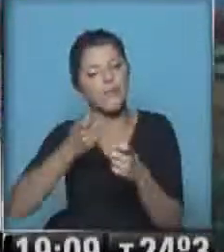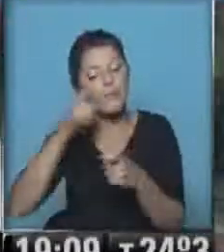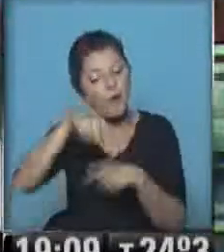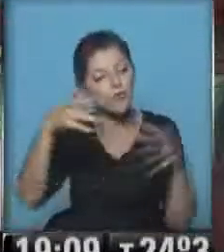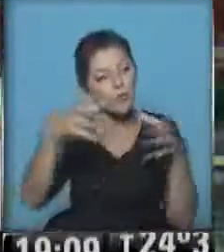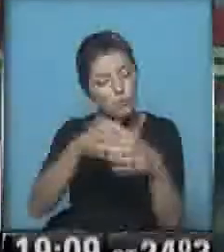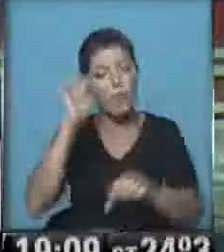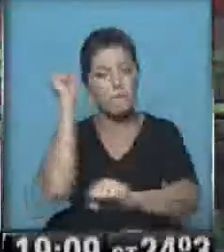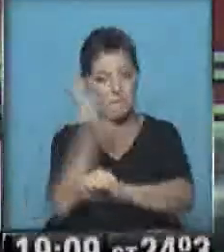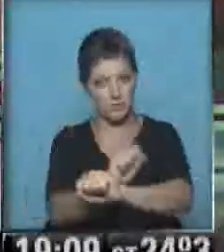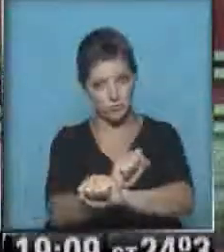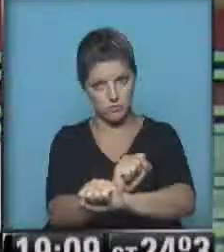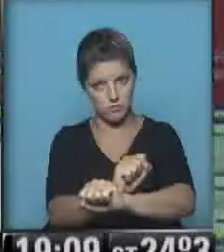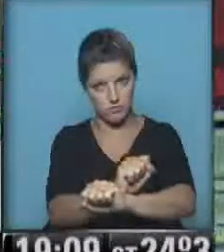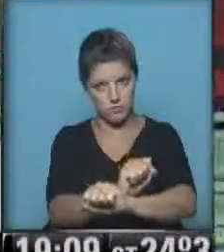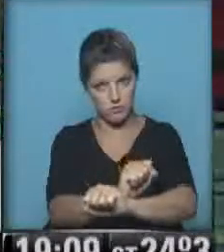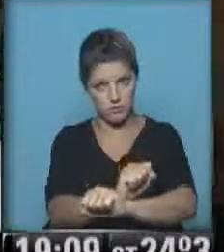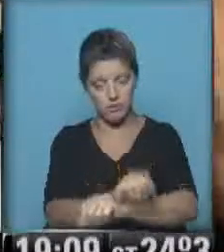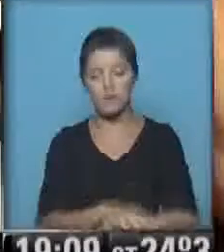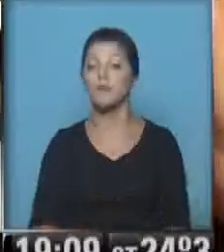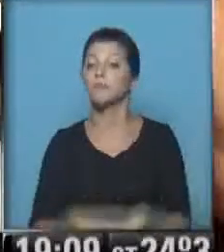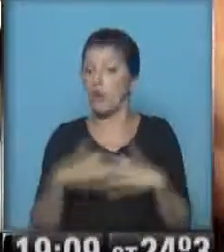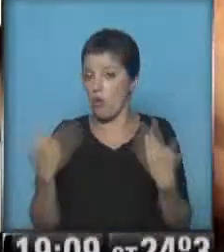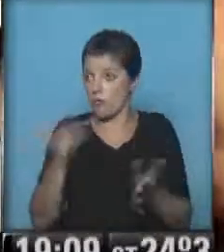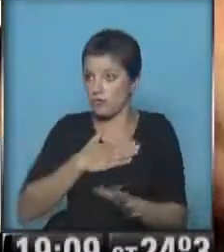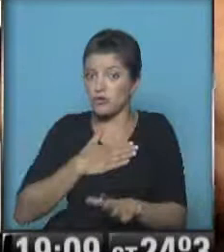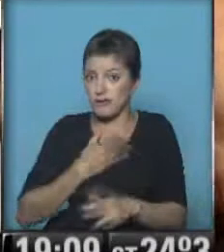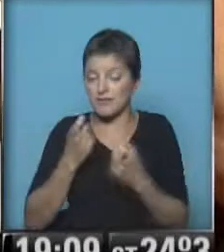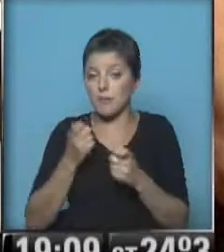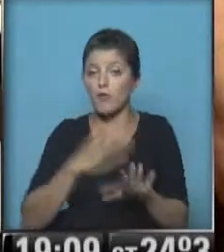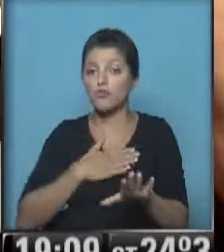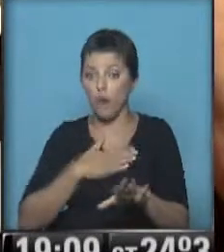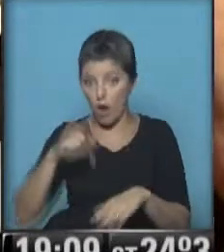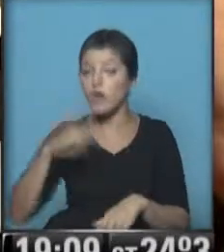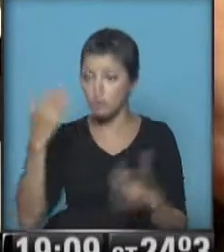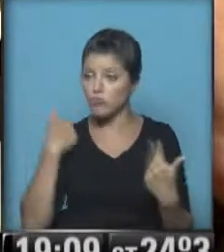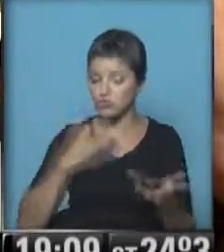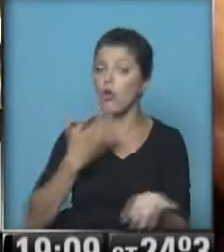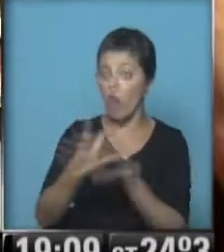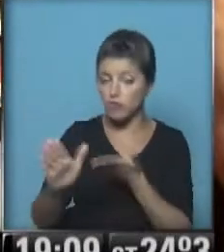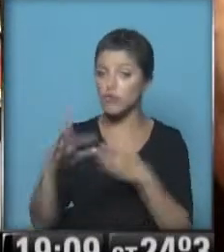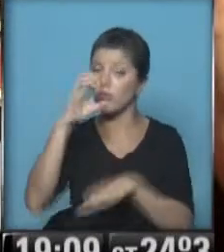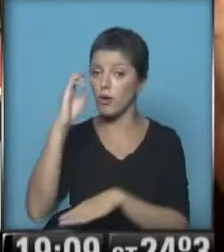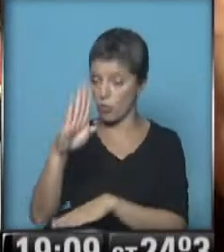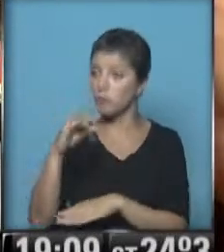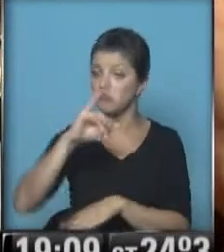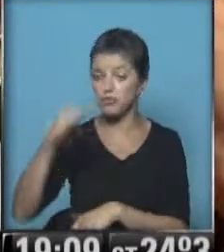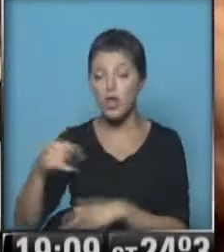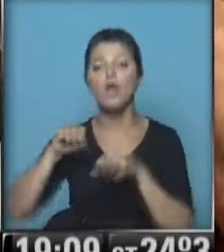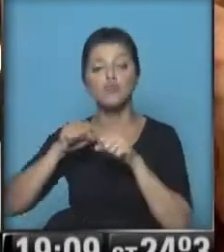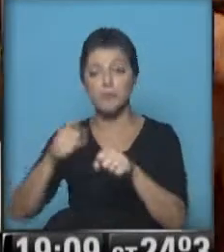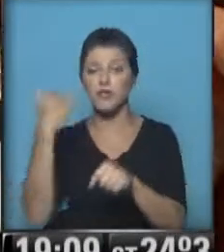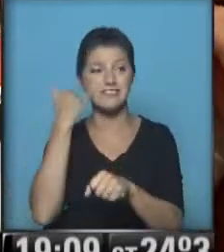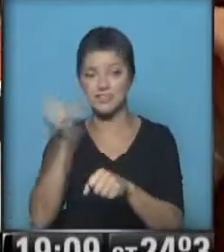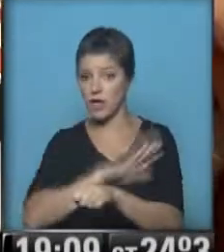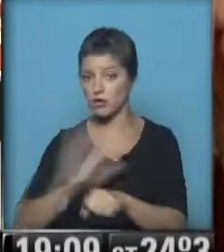presos, apuntó. Pero necesitamos sin duda que cuando vayan presos, ahora lo he hecho el club. No tengo ningún problema. Va a ser suspendido, echado, y los que